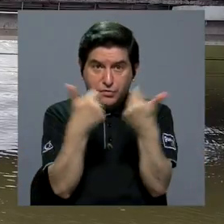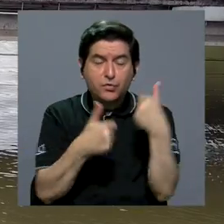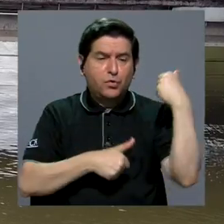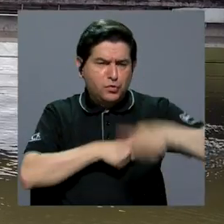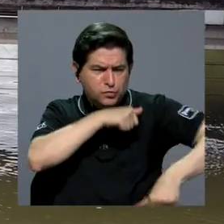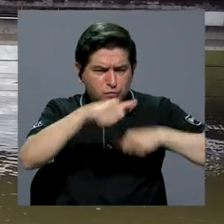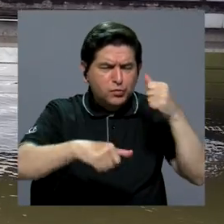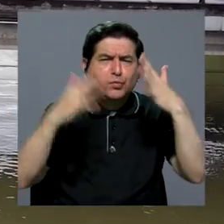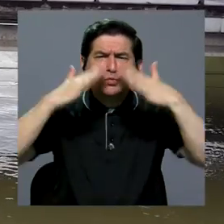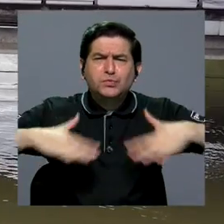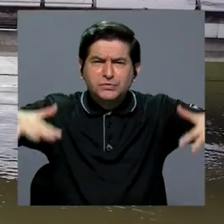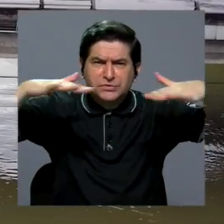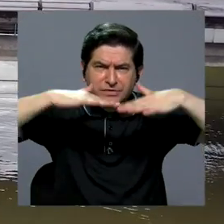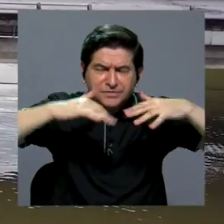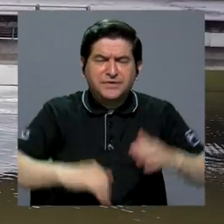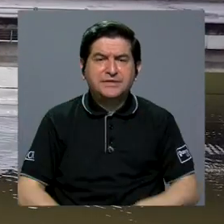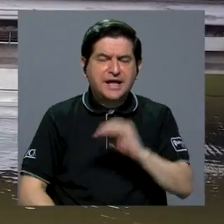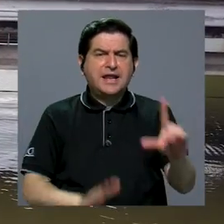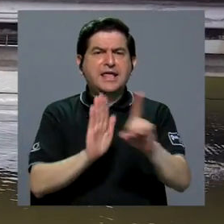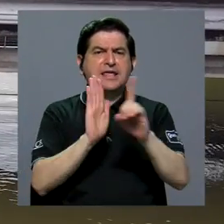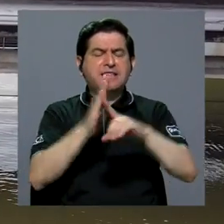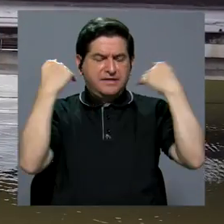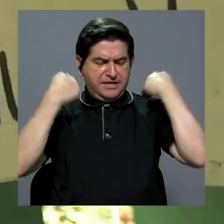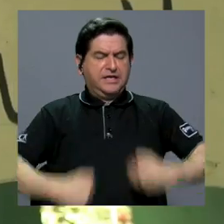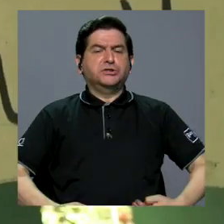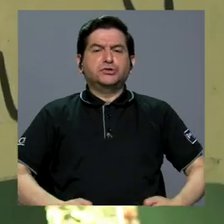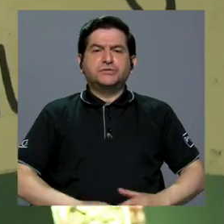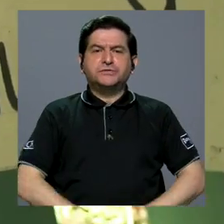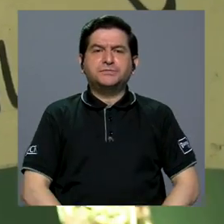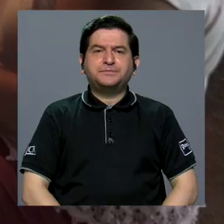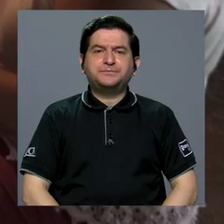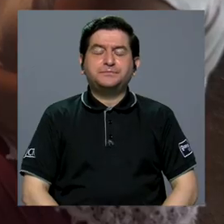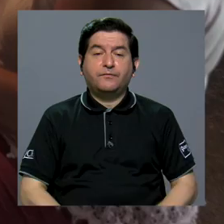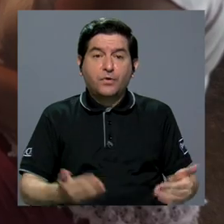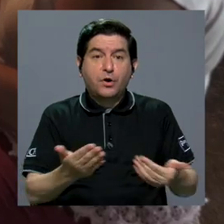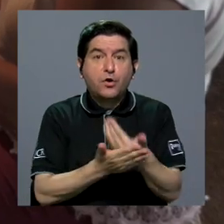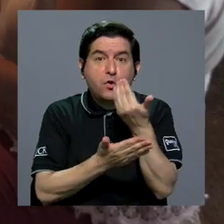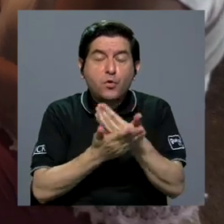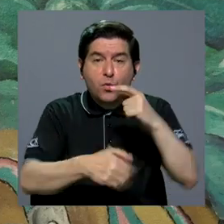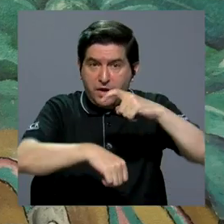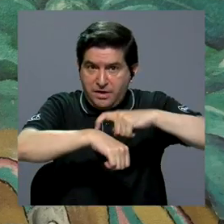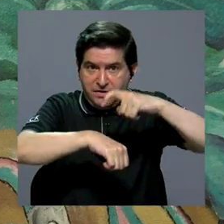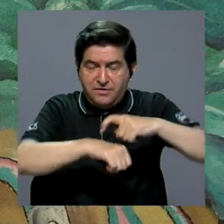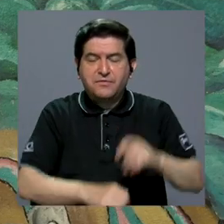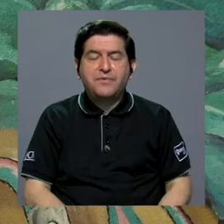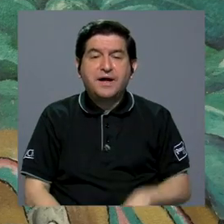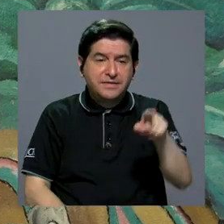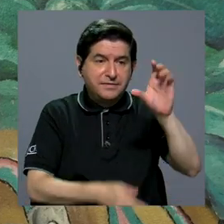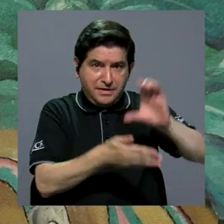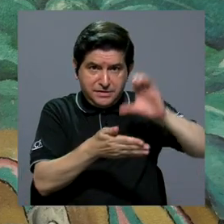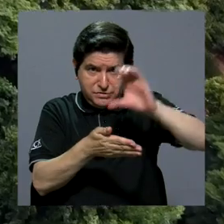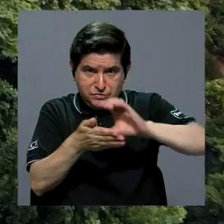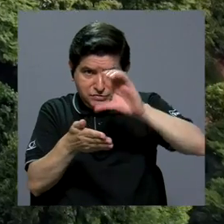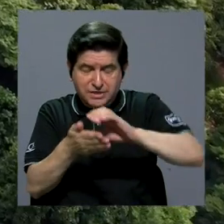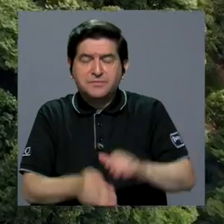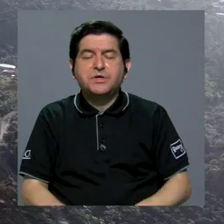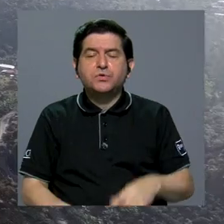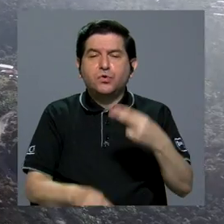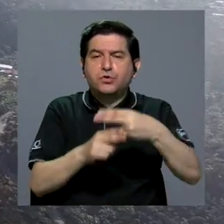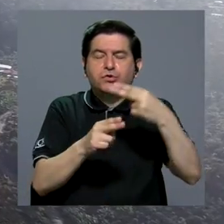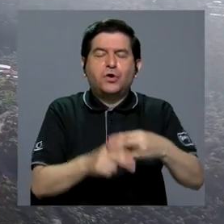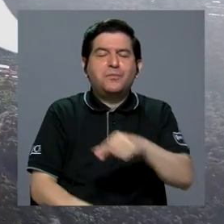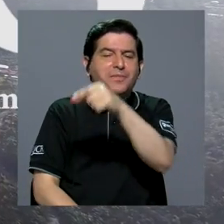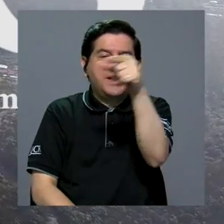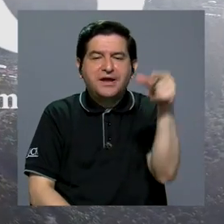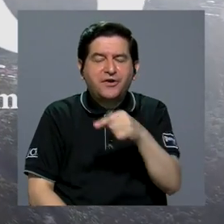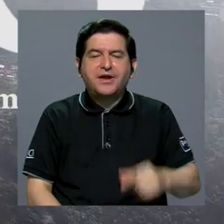en las luchas ambientalistas y de derechos humanos. La nueva temporada de esta serie documental se titula